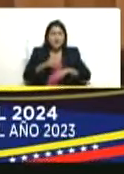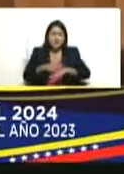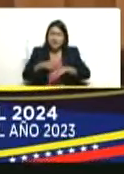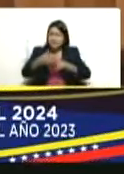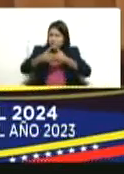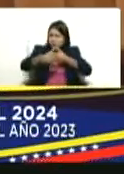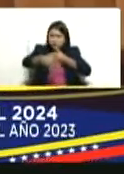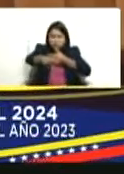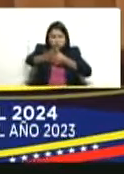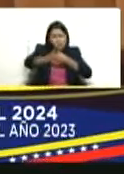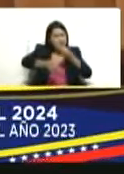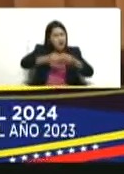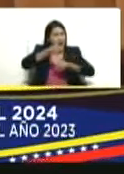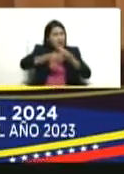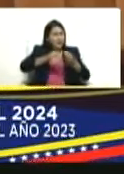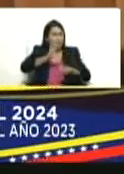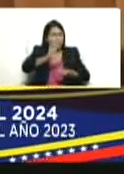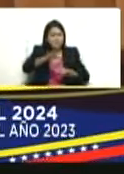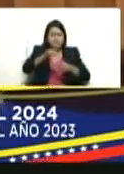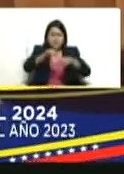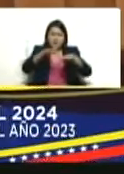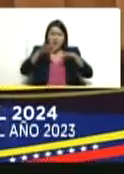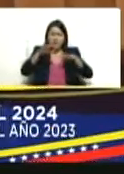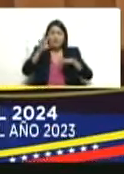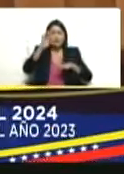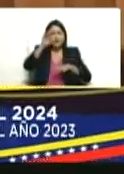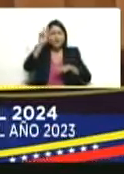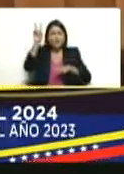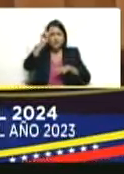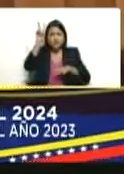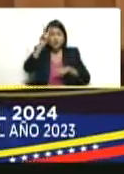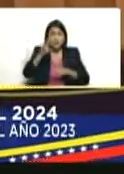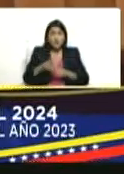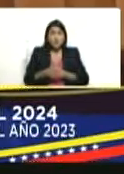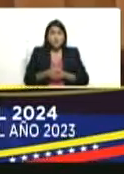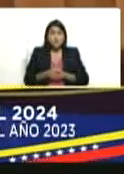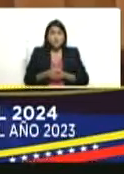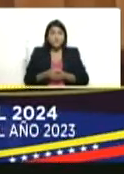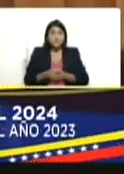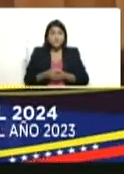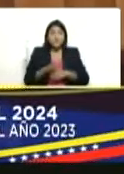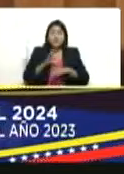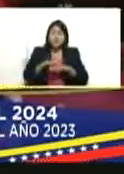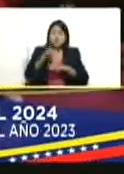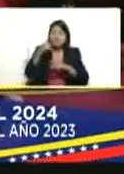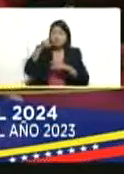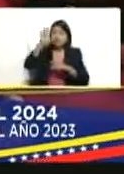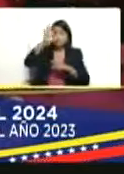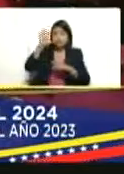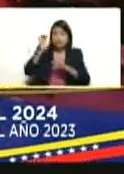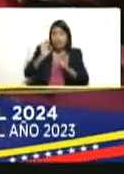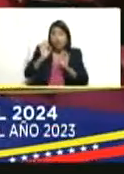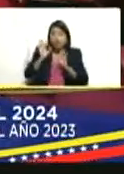hacer prodigios y milagros por el futuro de nuestra nación frente a las amenazas y los chantajes.